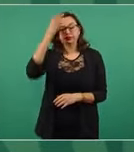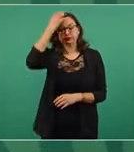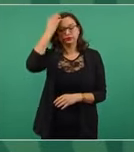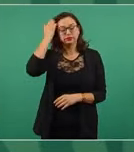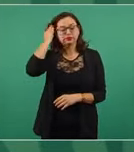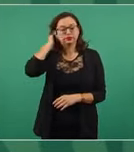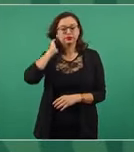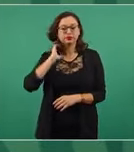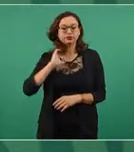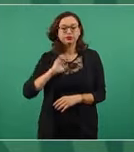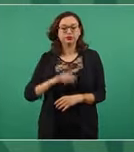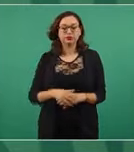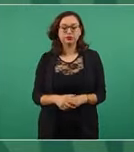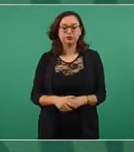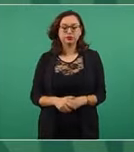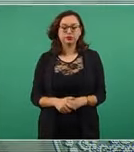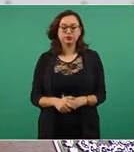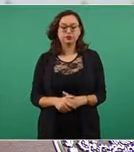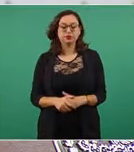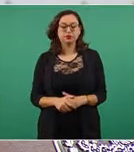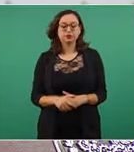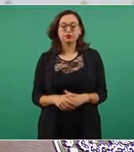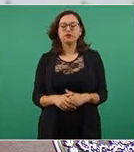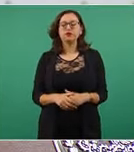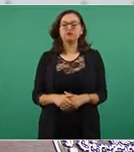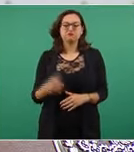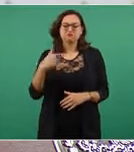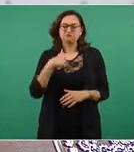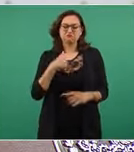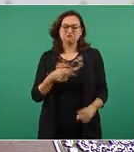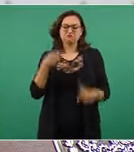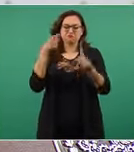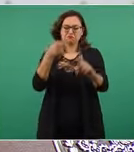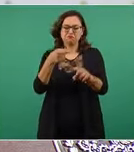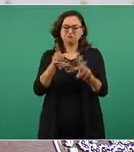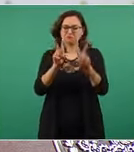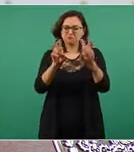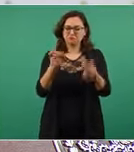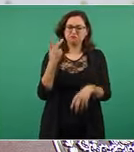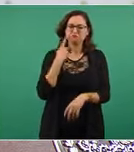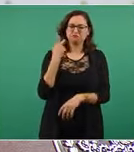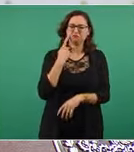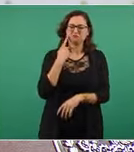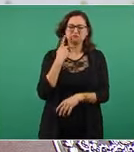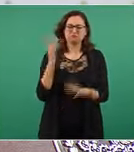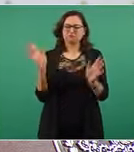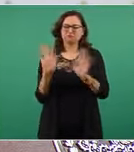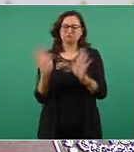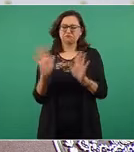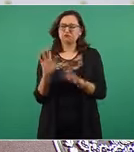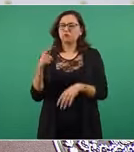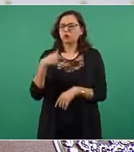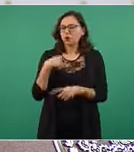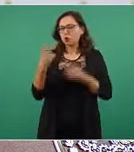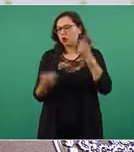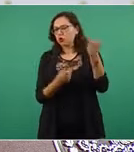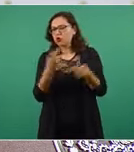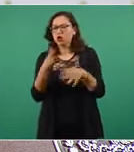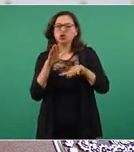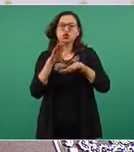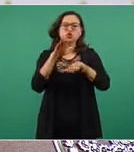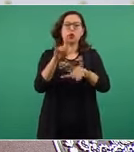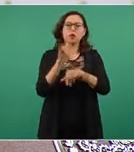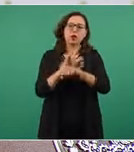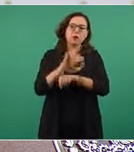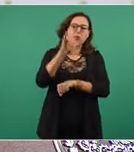y yo le iba preguntando cosas, ¿no?, de la aviación, pero él estaba con el tema. Ya